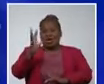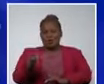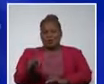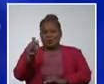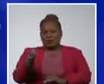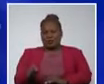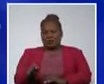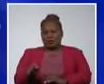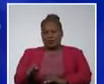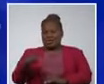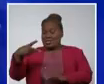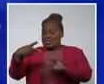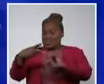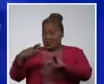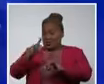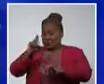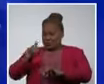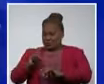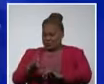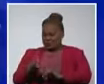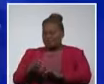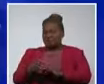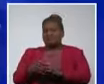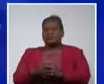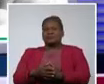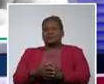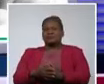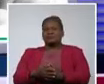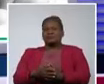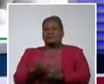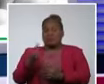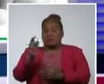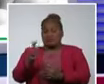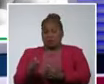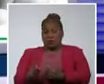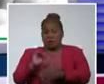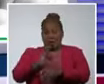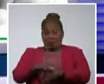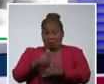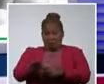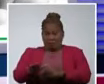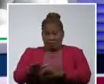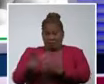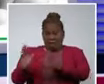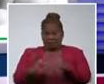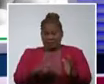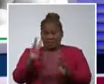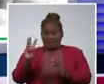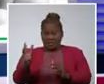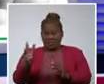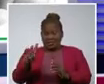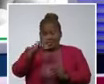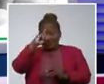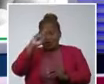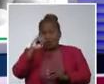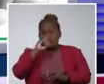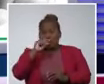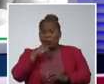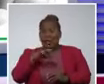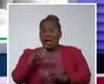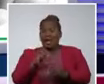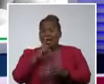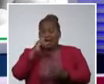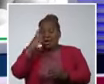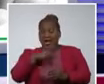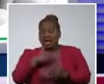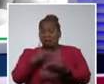Doctor, una persona también, a propósito del inicio de la fase 3 de los ensayos clínicos de Soberana 02, y Abdala